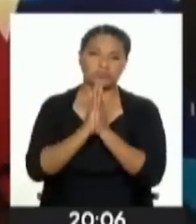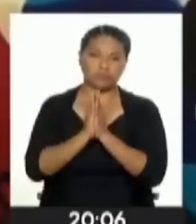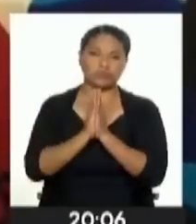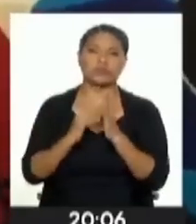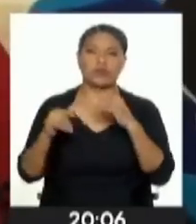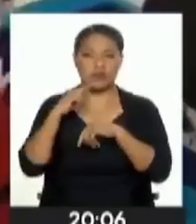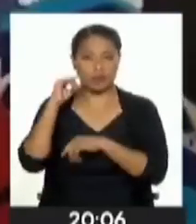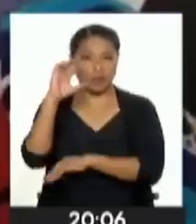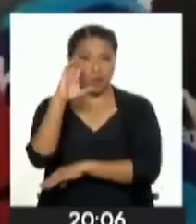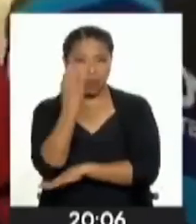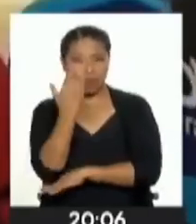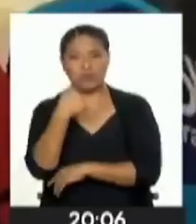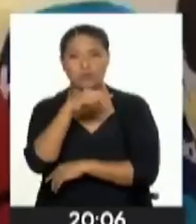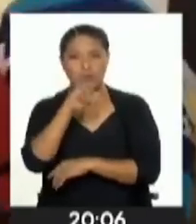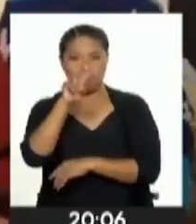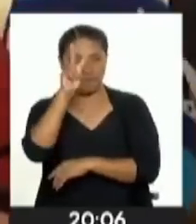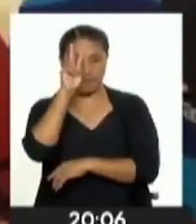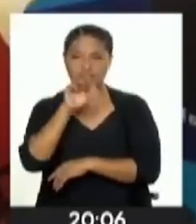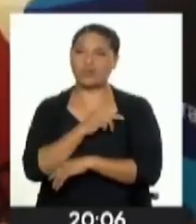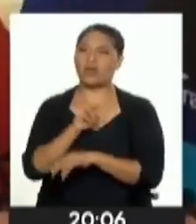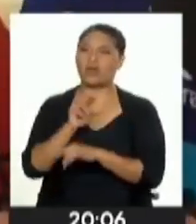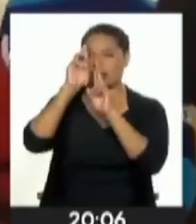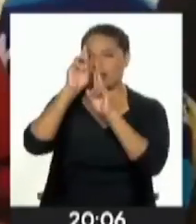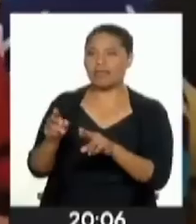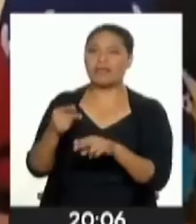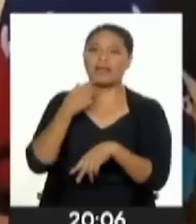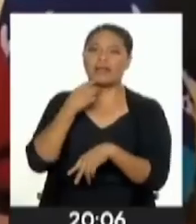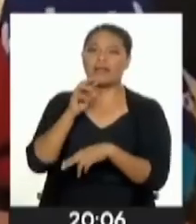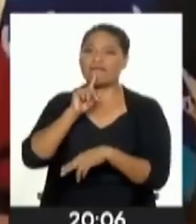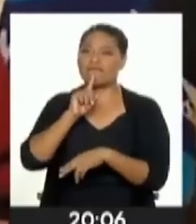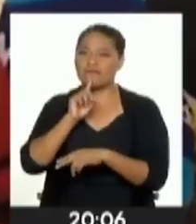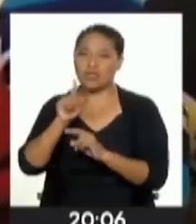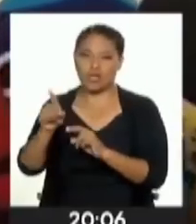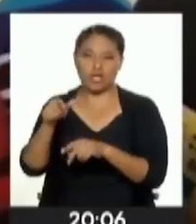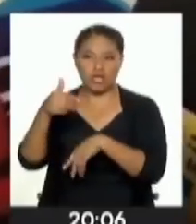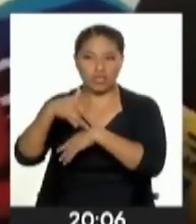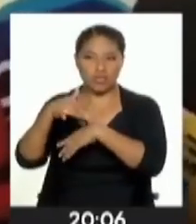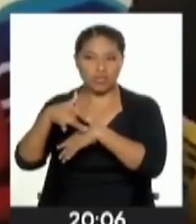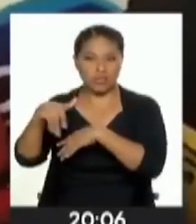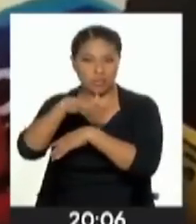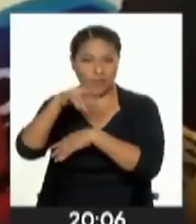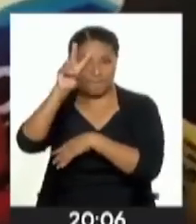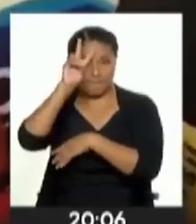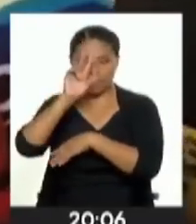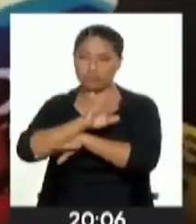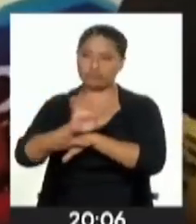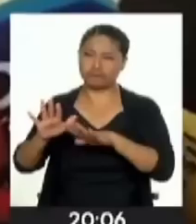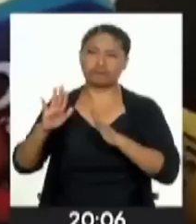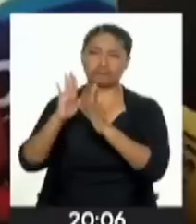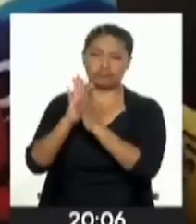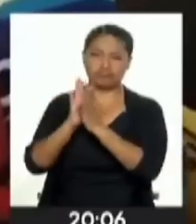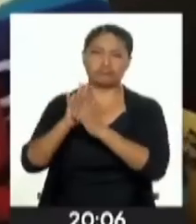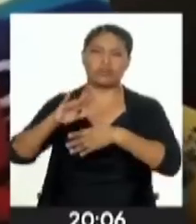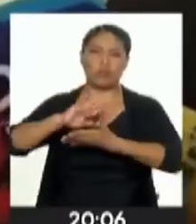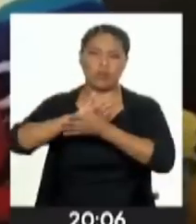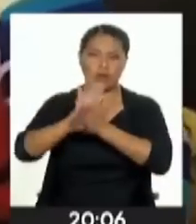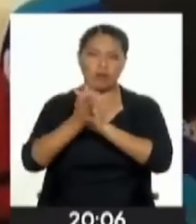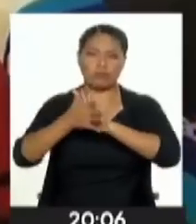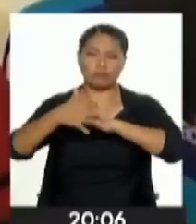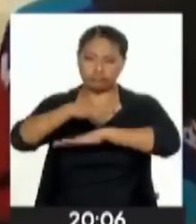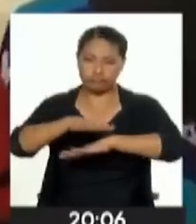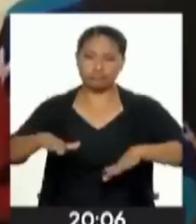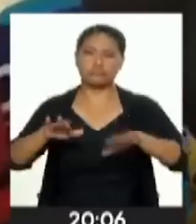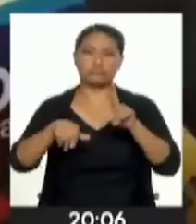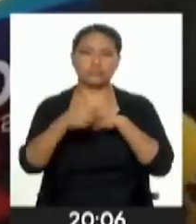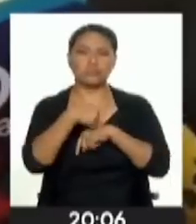en Colombia como en Perú, deje de referirse de esa manera a nuestro país y respete el derecho a la paz y la tranquilidad que hemos alcanzado. ¿Sigue siendo una persona no